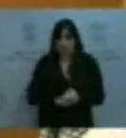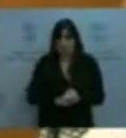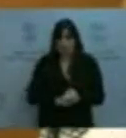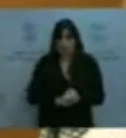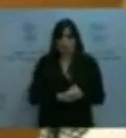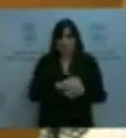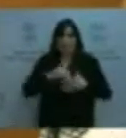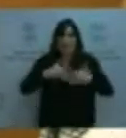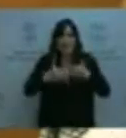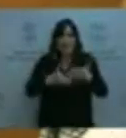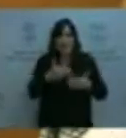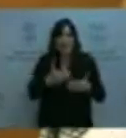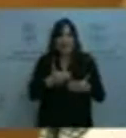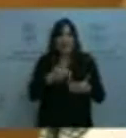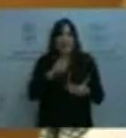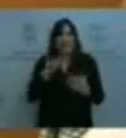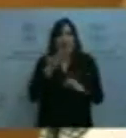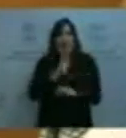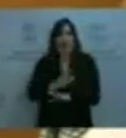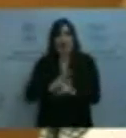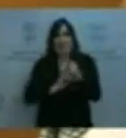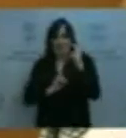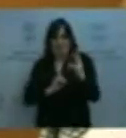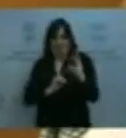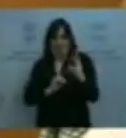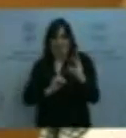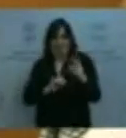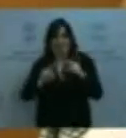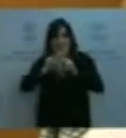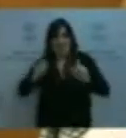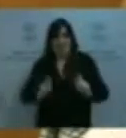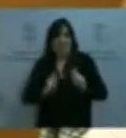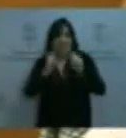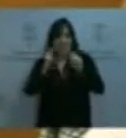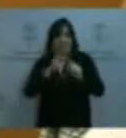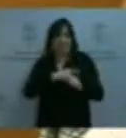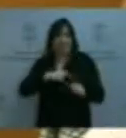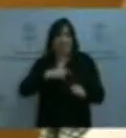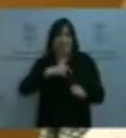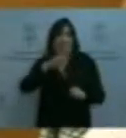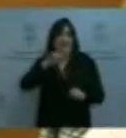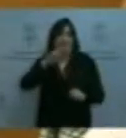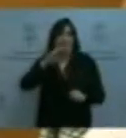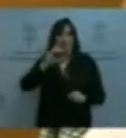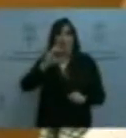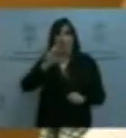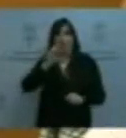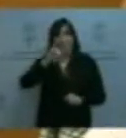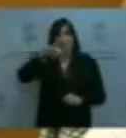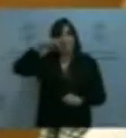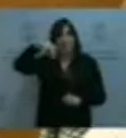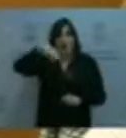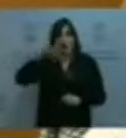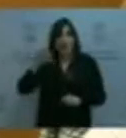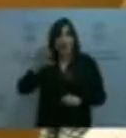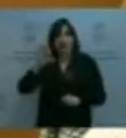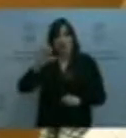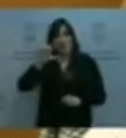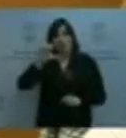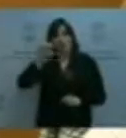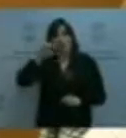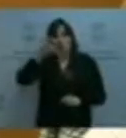ofertas. Y la empresa adjudicataria es una empresa que se llama Recruitment Solutions, con sede en Gijón, y se adjudica el contrato en fecha 26 de diciembre